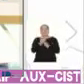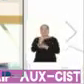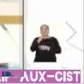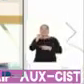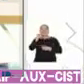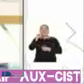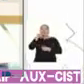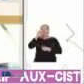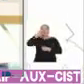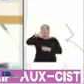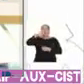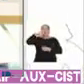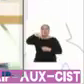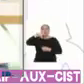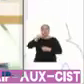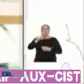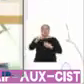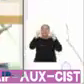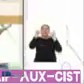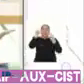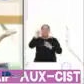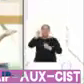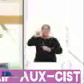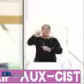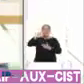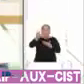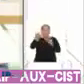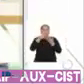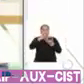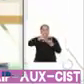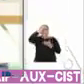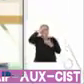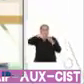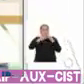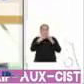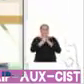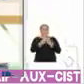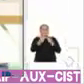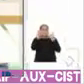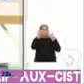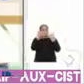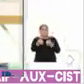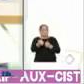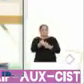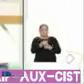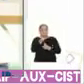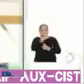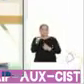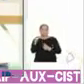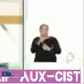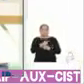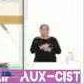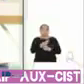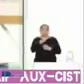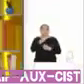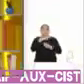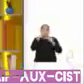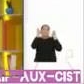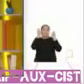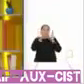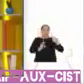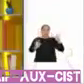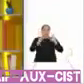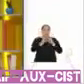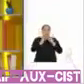¡Hola! Bienvenidas y bienvenidos a Aprendo en Casa. ¡Qué bueno contar con ustedes para hablar de este tema que es tan importante!